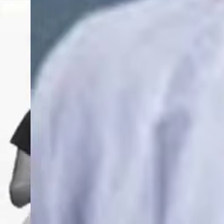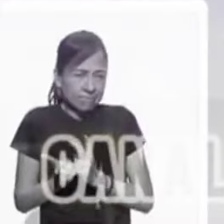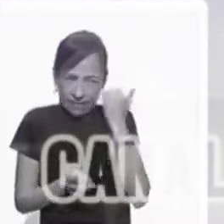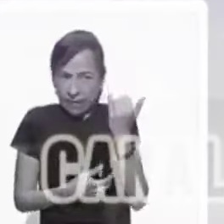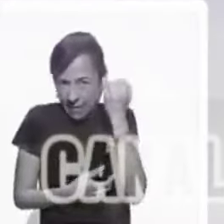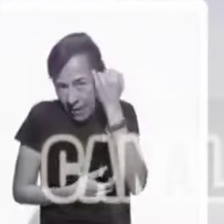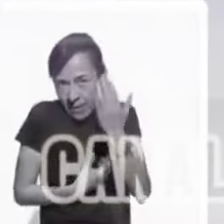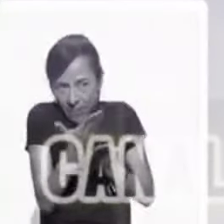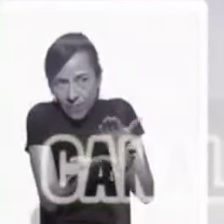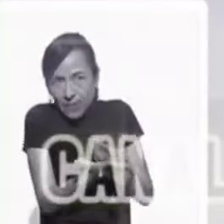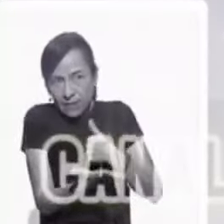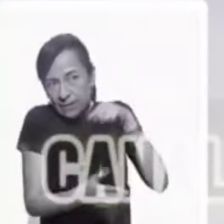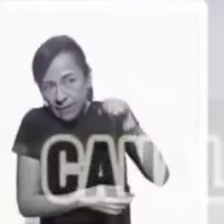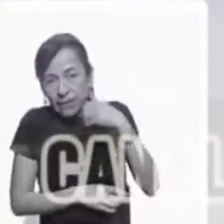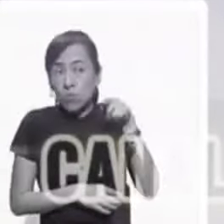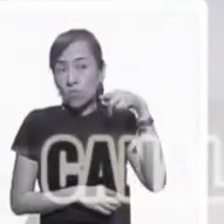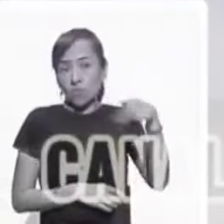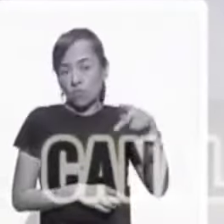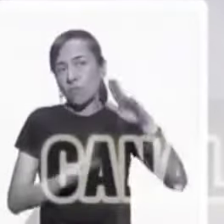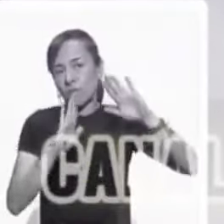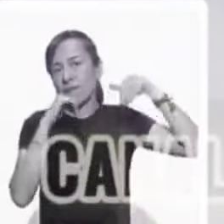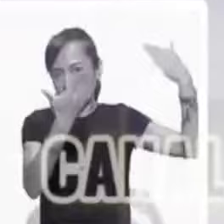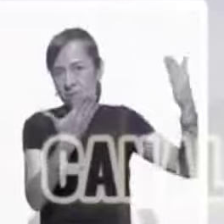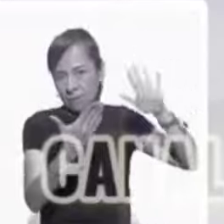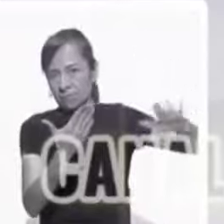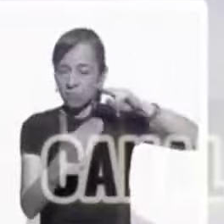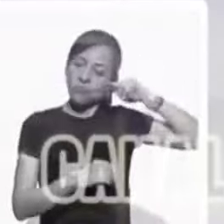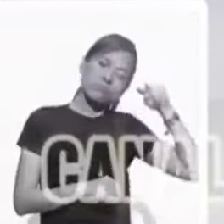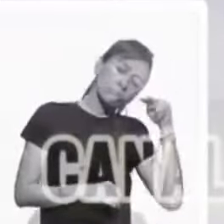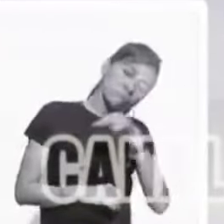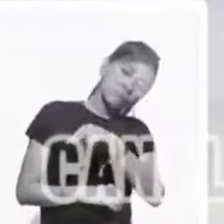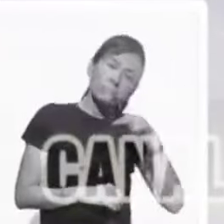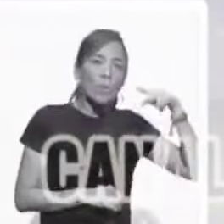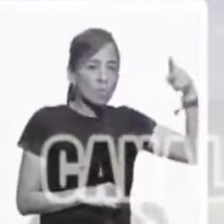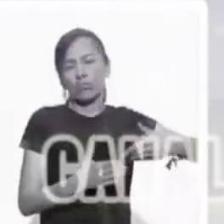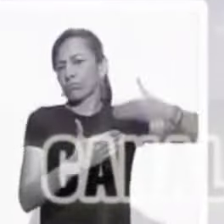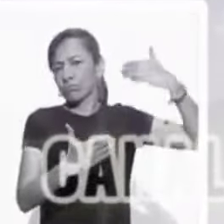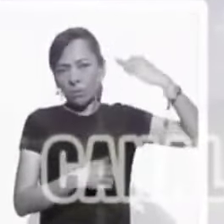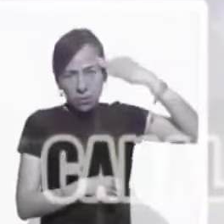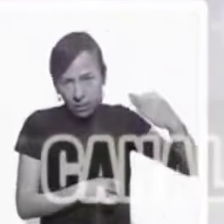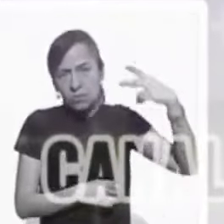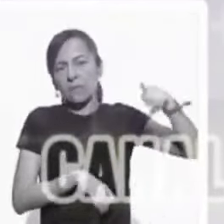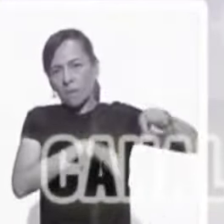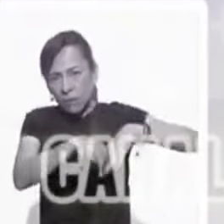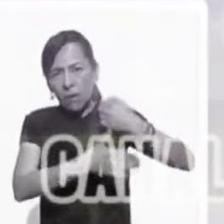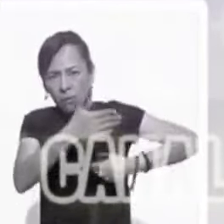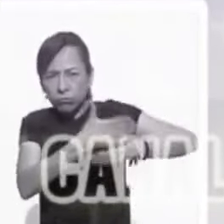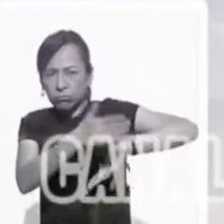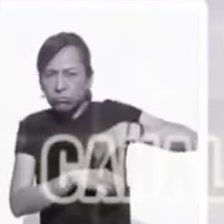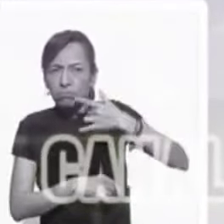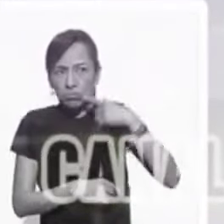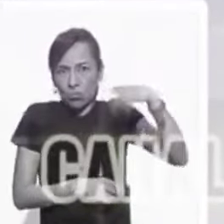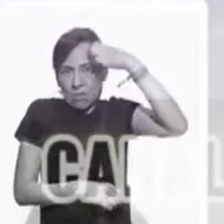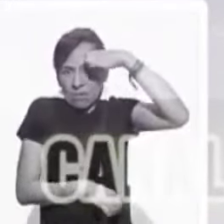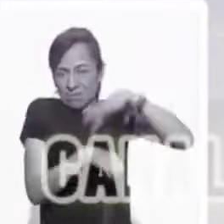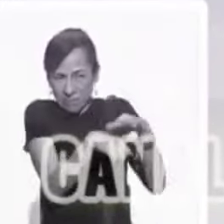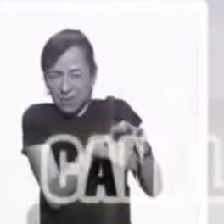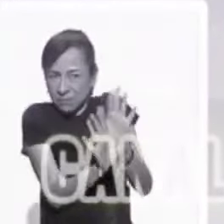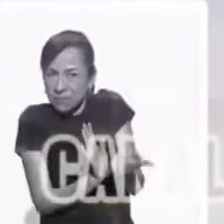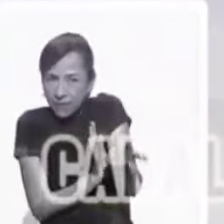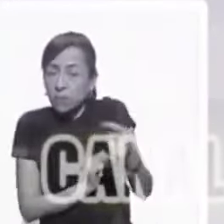eh Pues dado que tú tienes una mirada externa por un lado y dada tu propia lucha y experiencia aquí en México hemos vivido un proceso muy